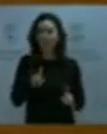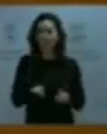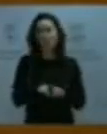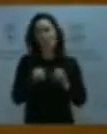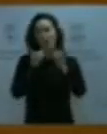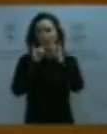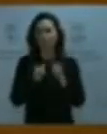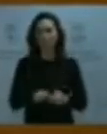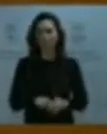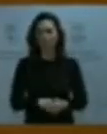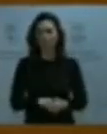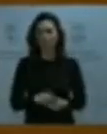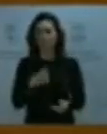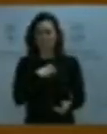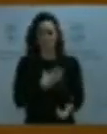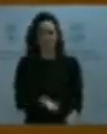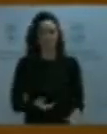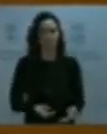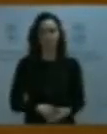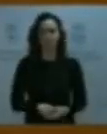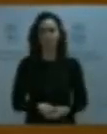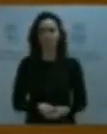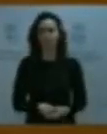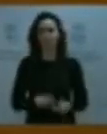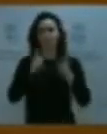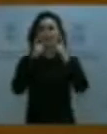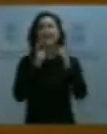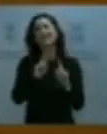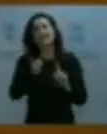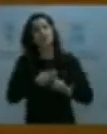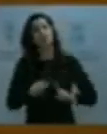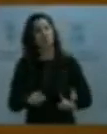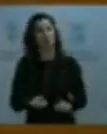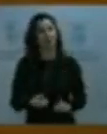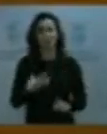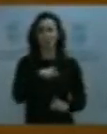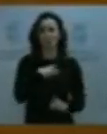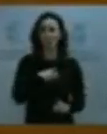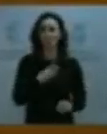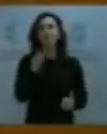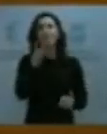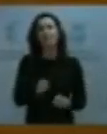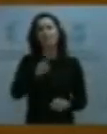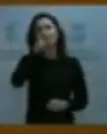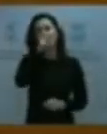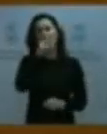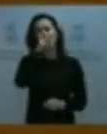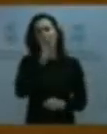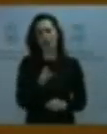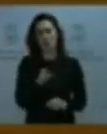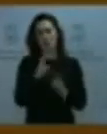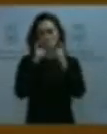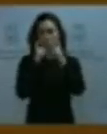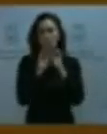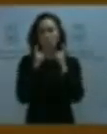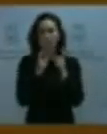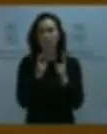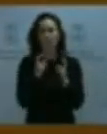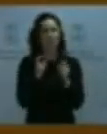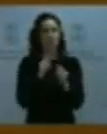que están intentando solucionar, pero claro, es que ya llevan 20 años intentando si poder o si ser capaces de solucionarlo.